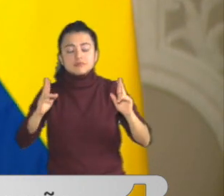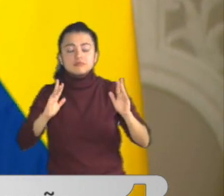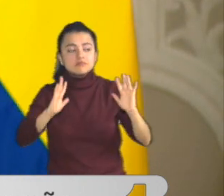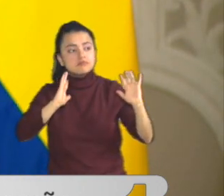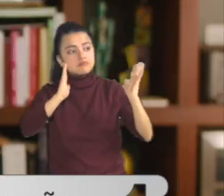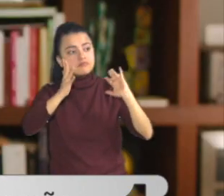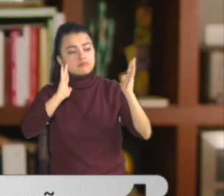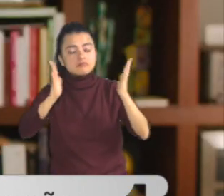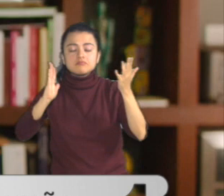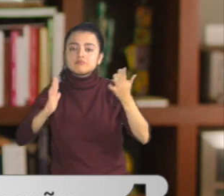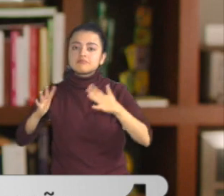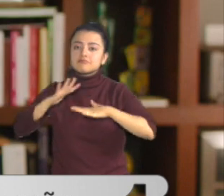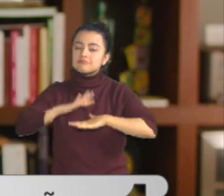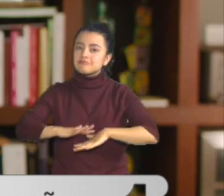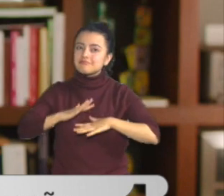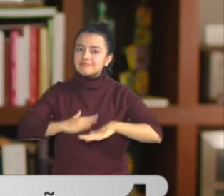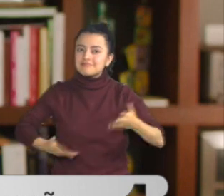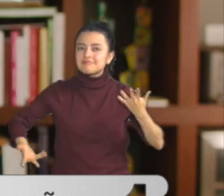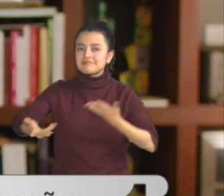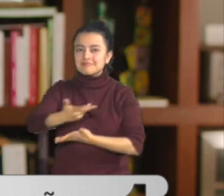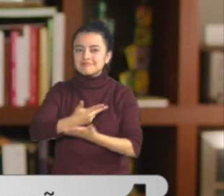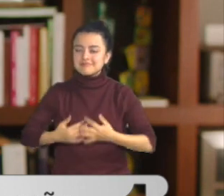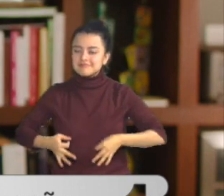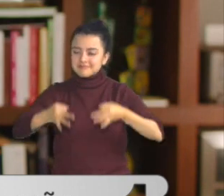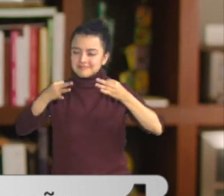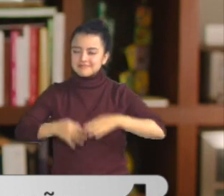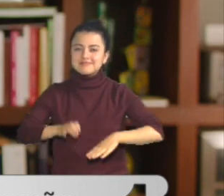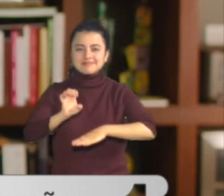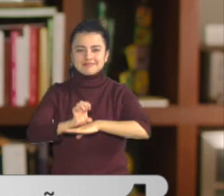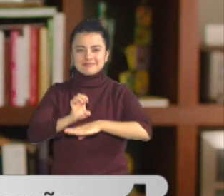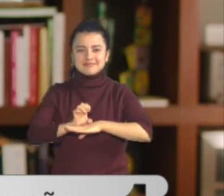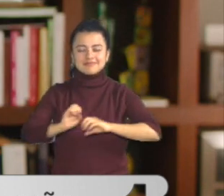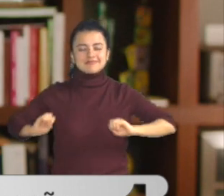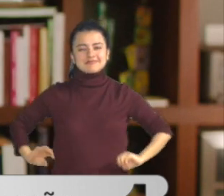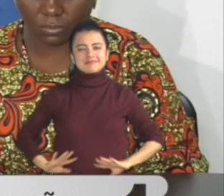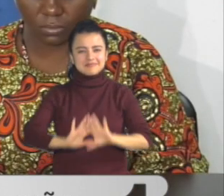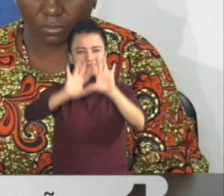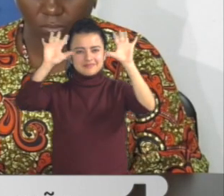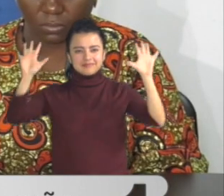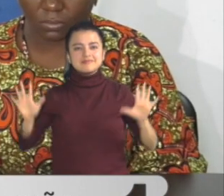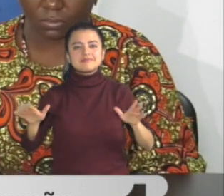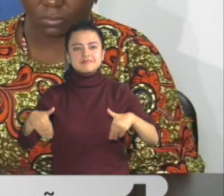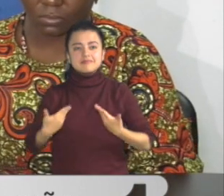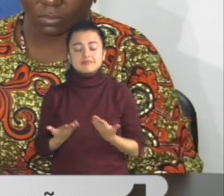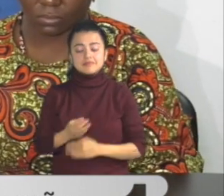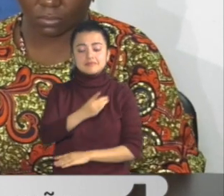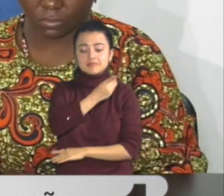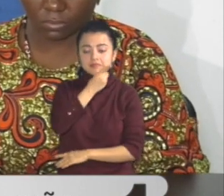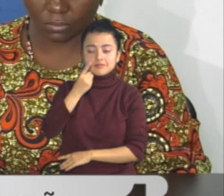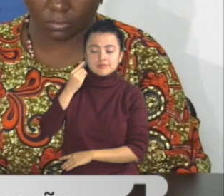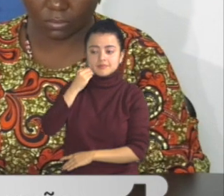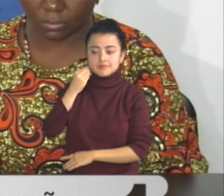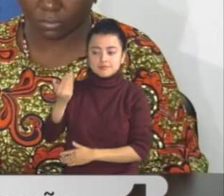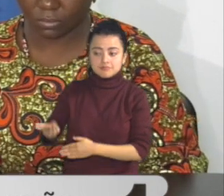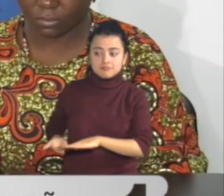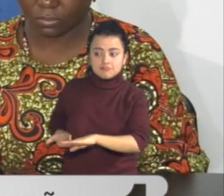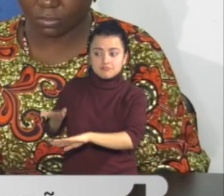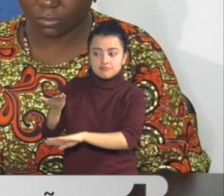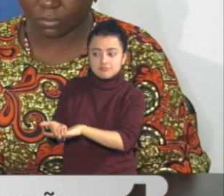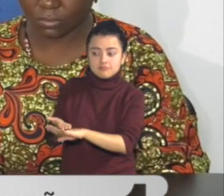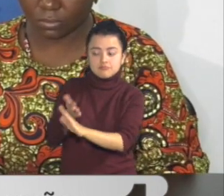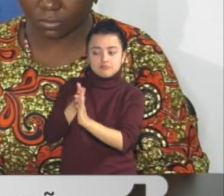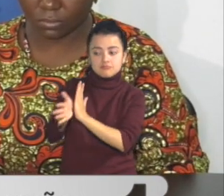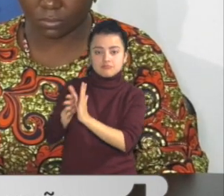transición armónica y que sea un proceso institucional y transparente del gobierno Duque. En la comisión del Palme